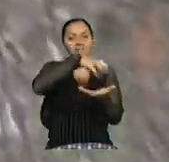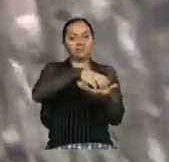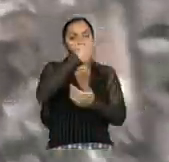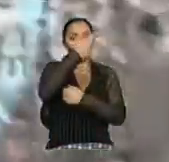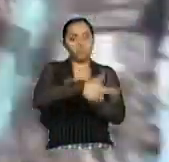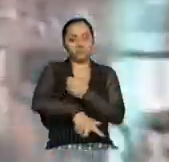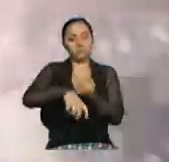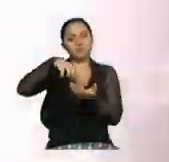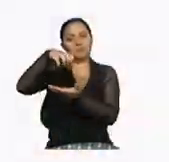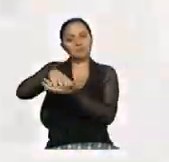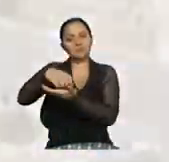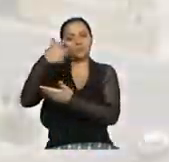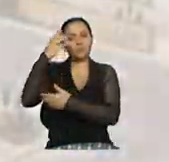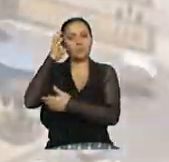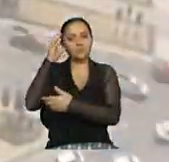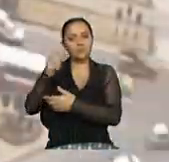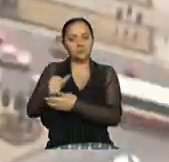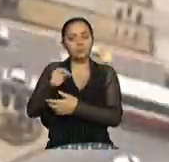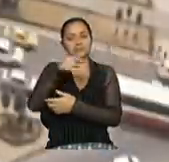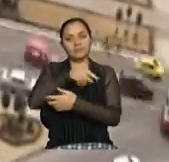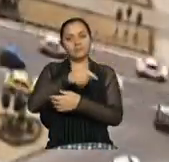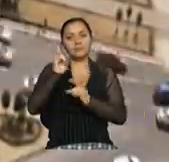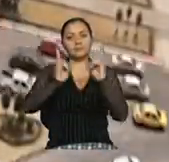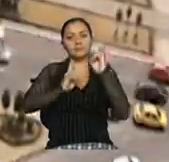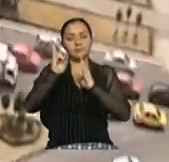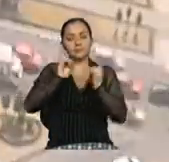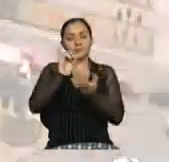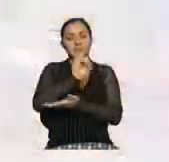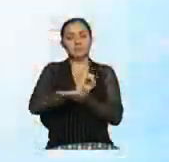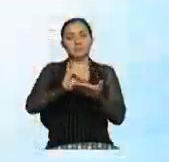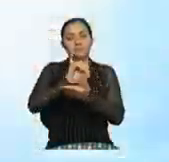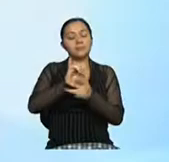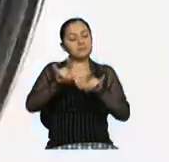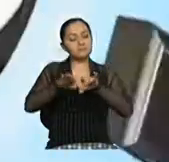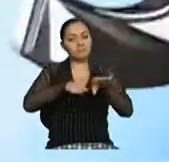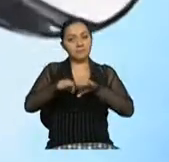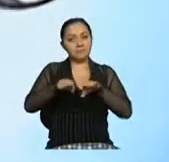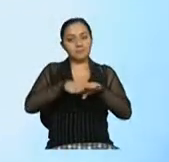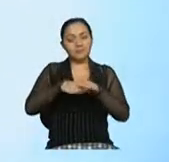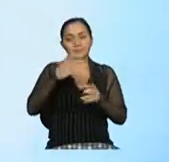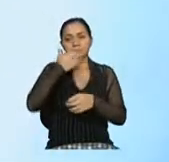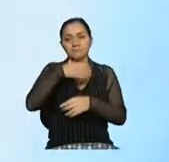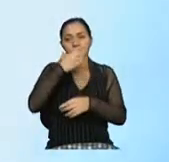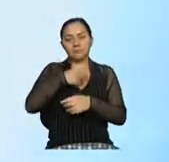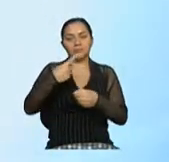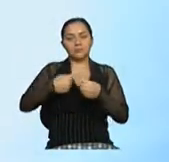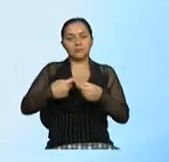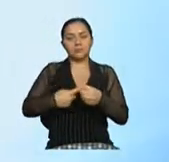de Loja, Cuenca, Salinas, Ibarra, Ambato y Quito.